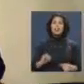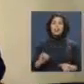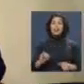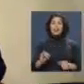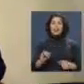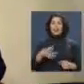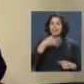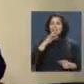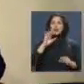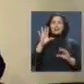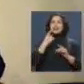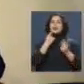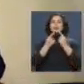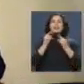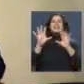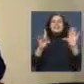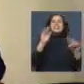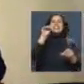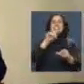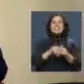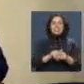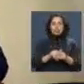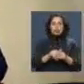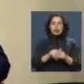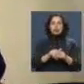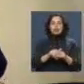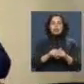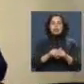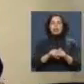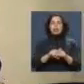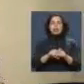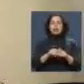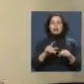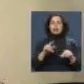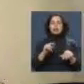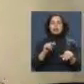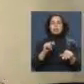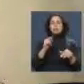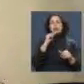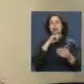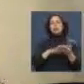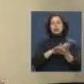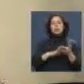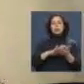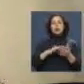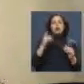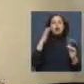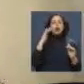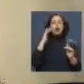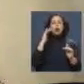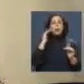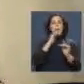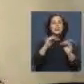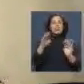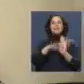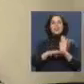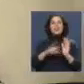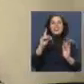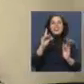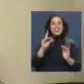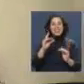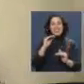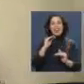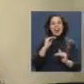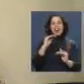un plebiscito sobre el horario de toque de queda para los menores de edad, que se hizo hace poco. Eso no fue un plebiscito, fue